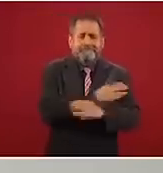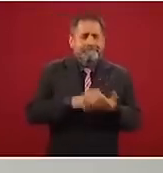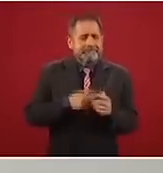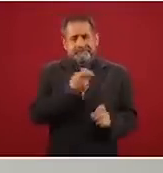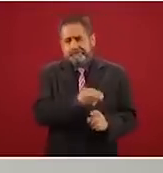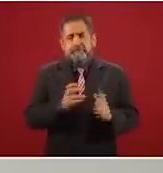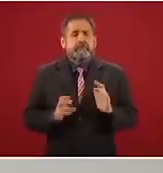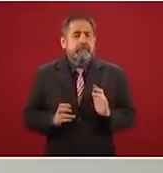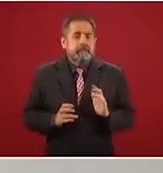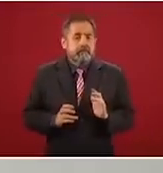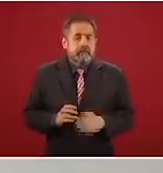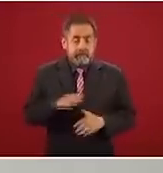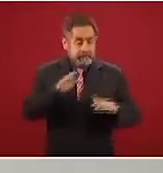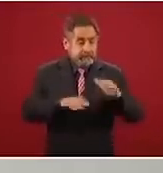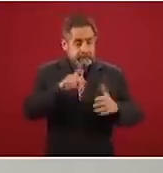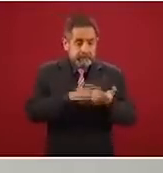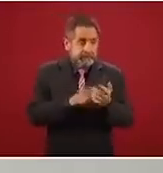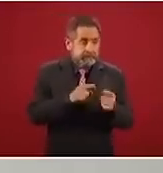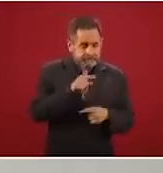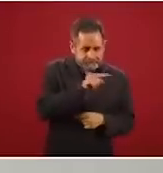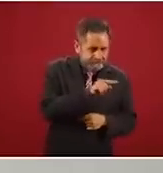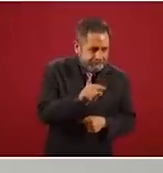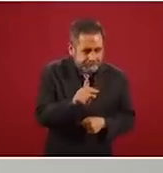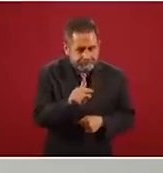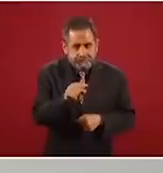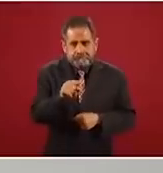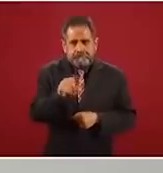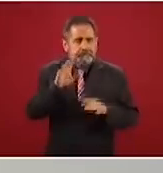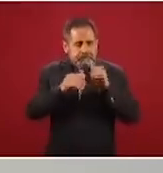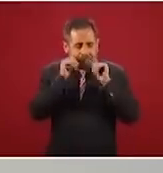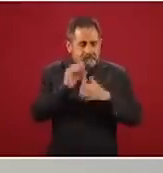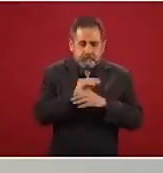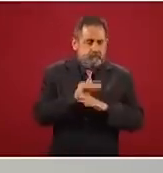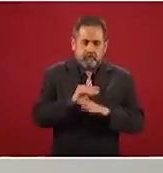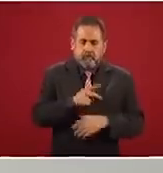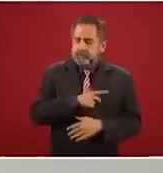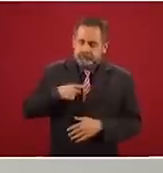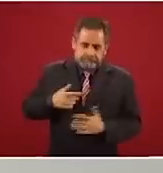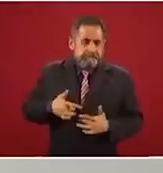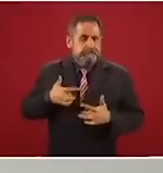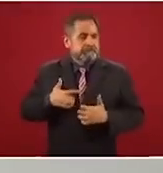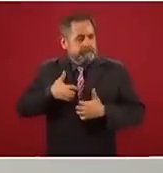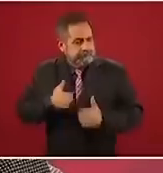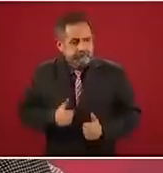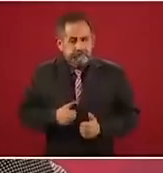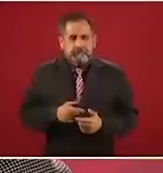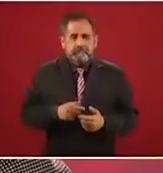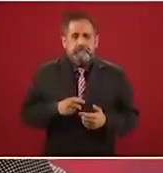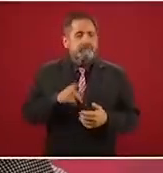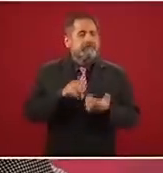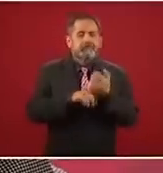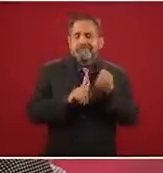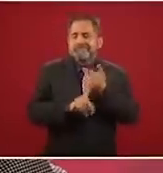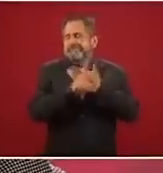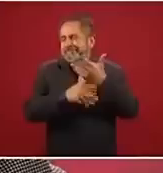de que muchas veces se pierde, con o sin enfermedad, esta situación de humanismo, y está dada por violencia, por